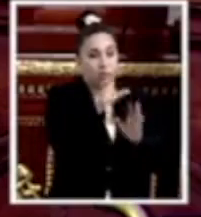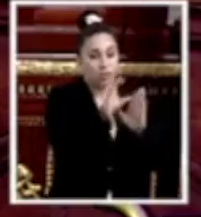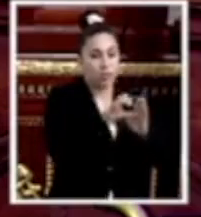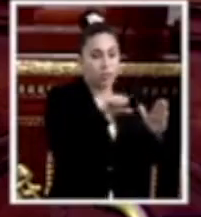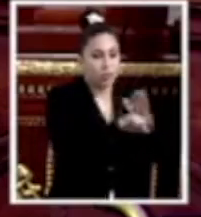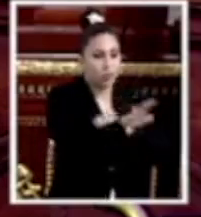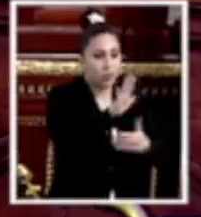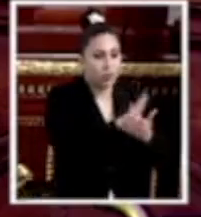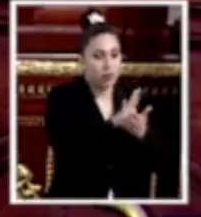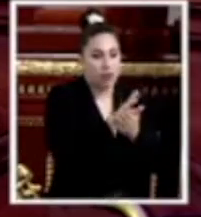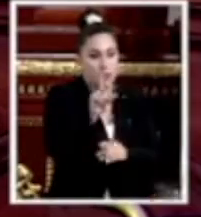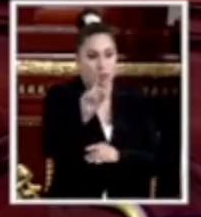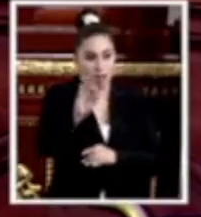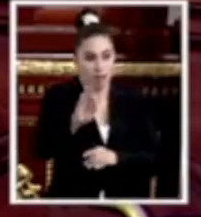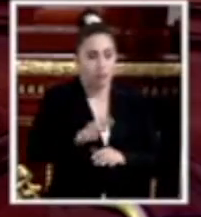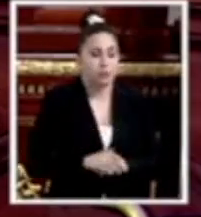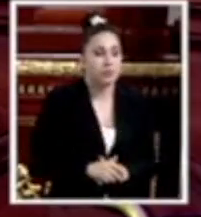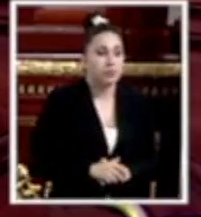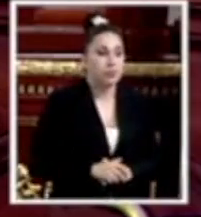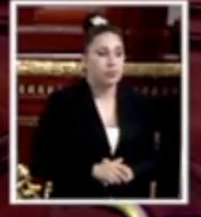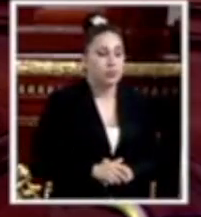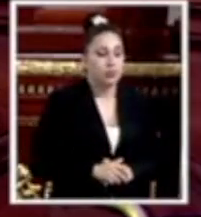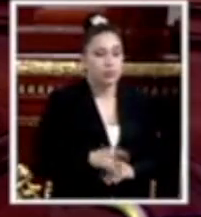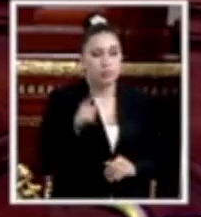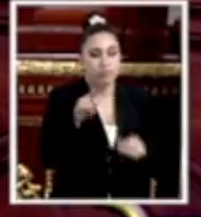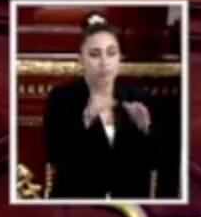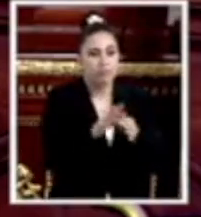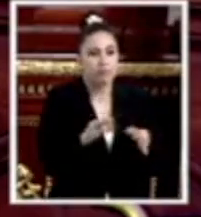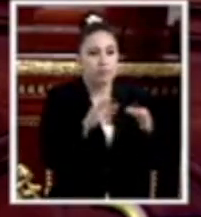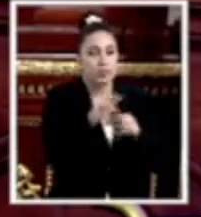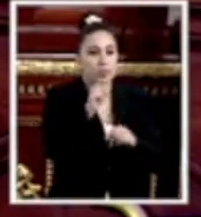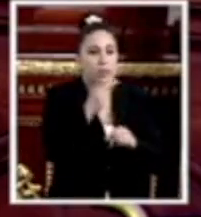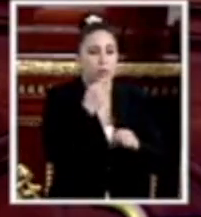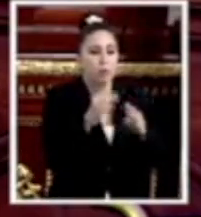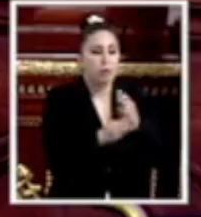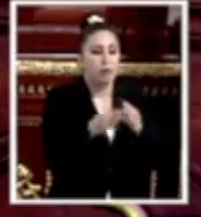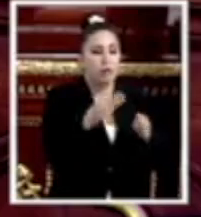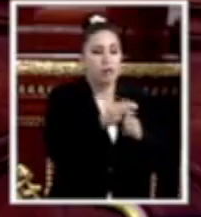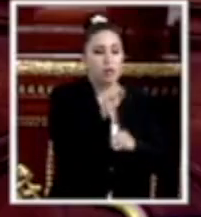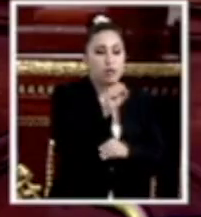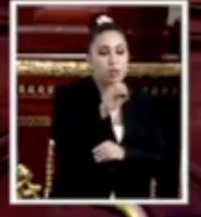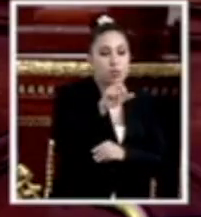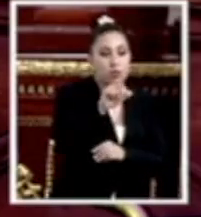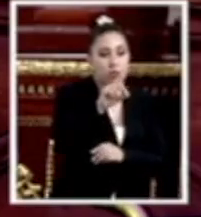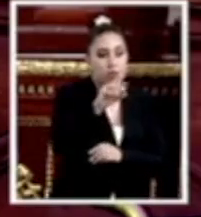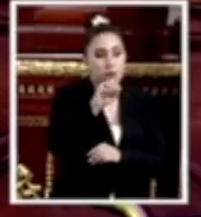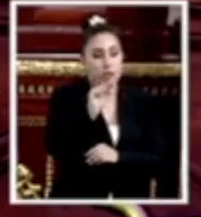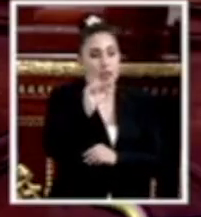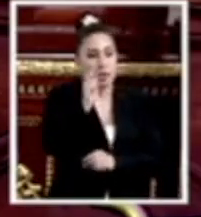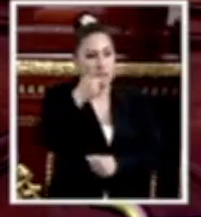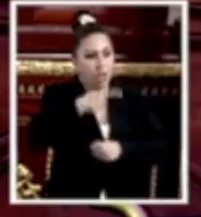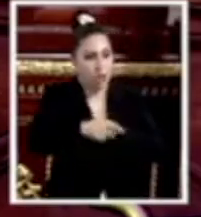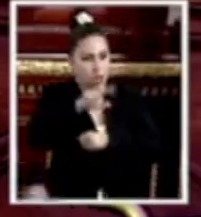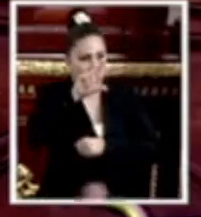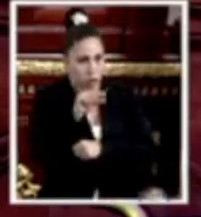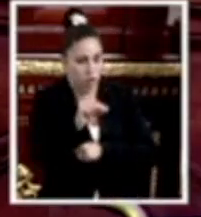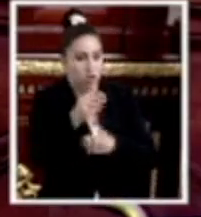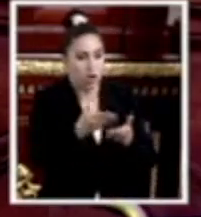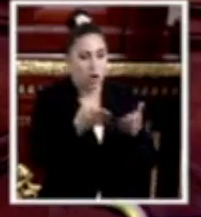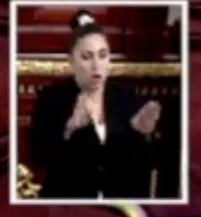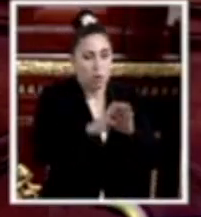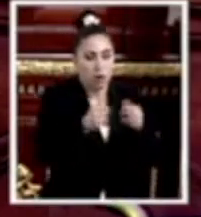Distrito Federal, la cual refiere al manejo de residuos sólidos o industriales no peligrosos y con la cual se